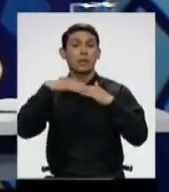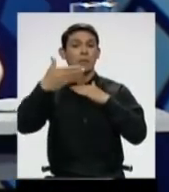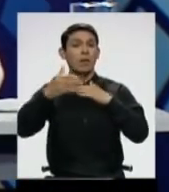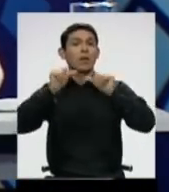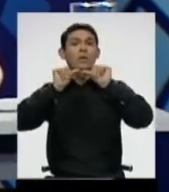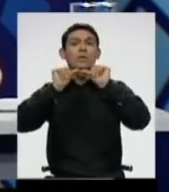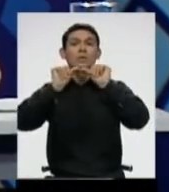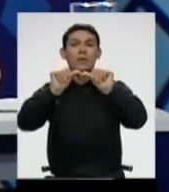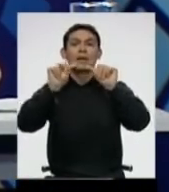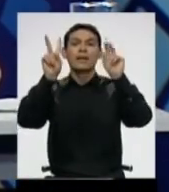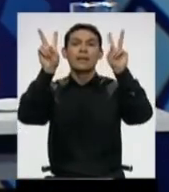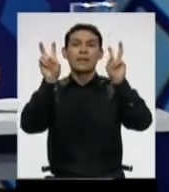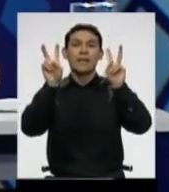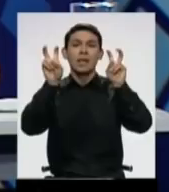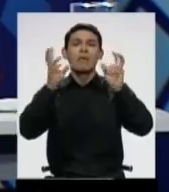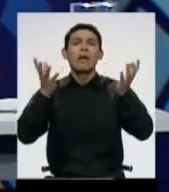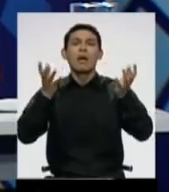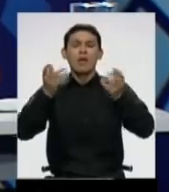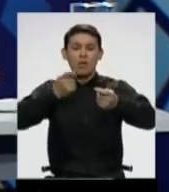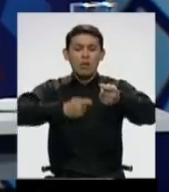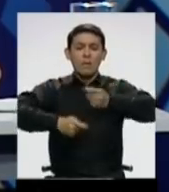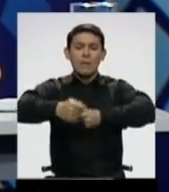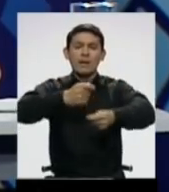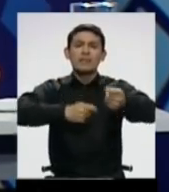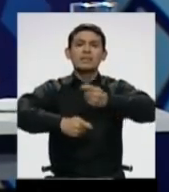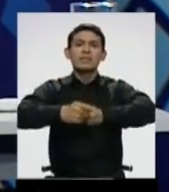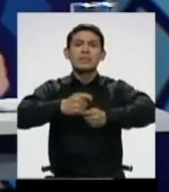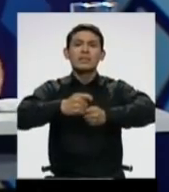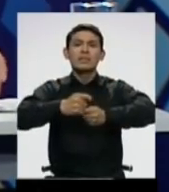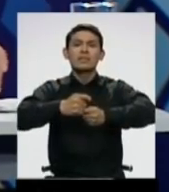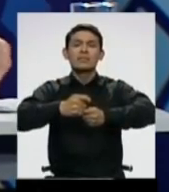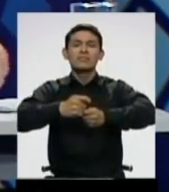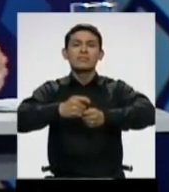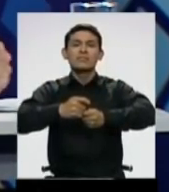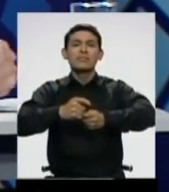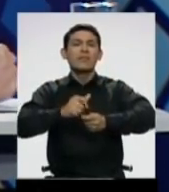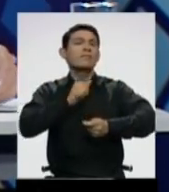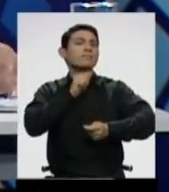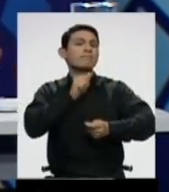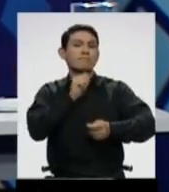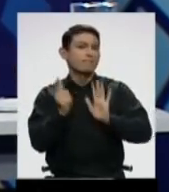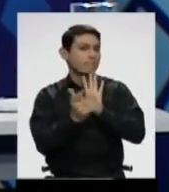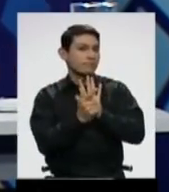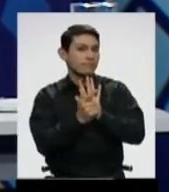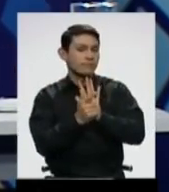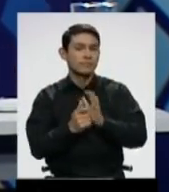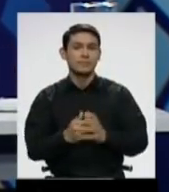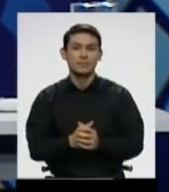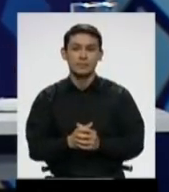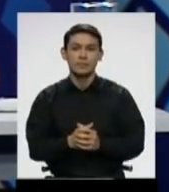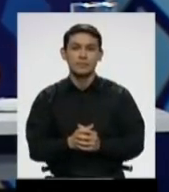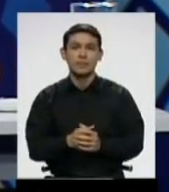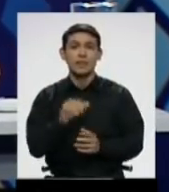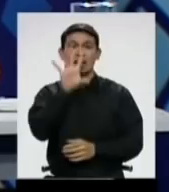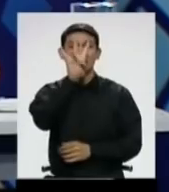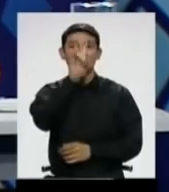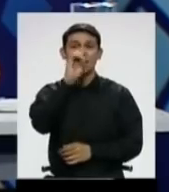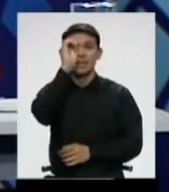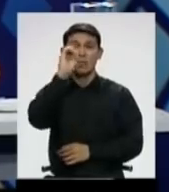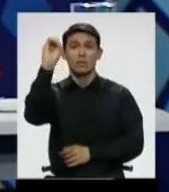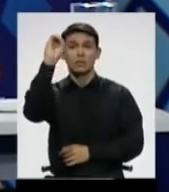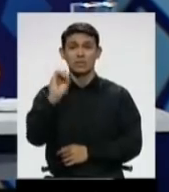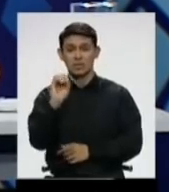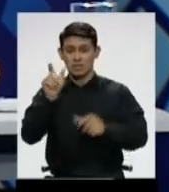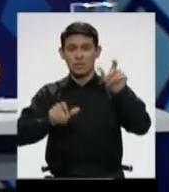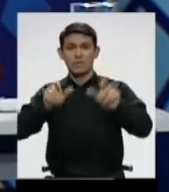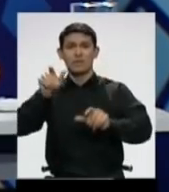en el tema del comercio informal que ha sido vinculado a esta pregunta ciudadana. El 70% de la